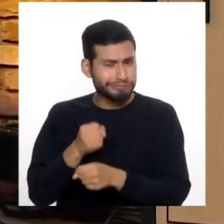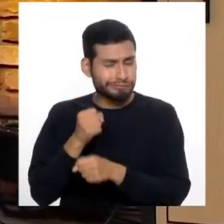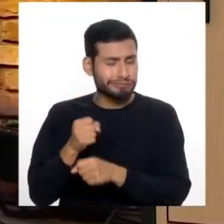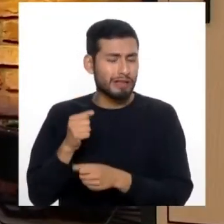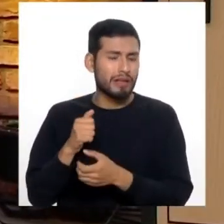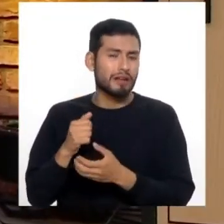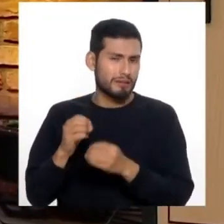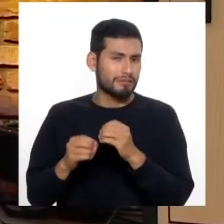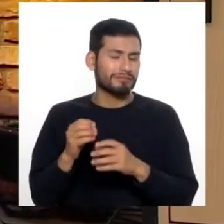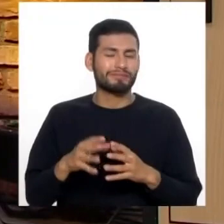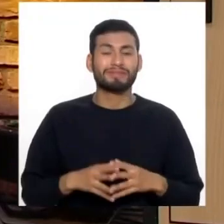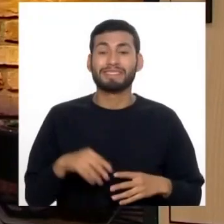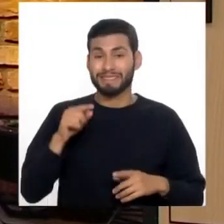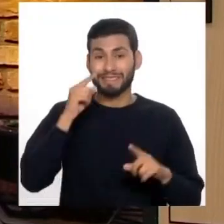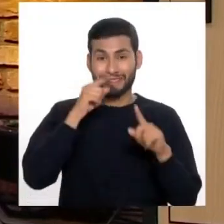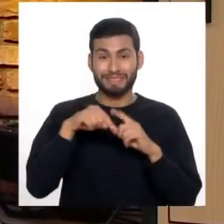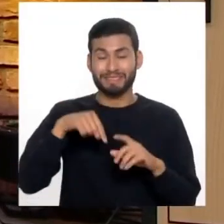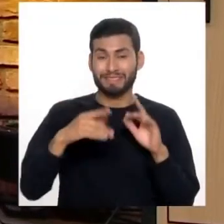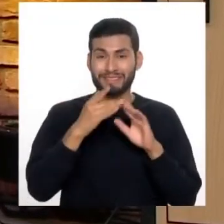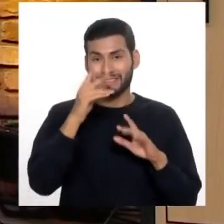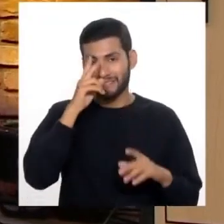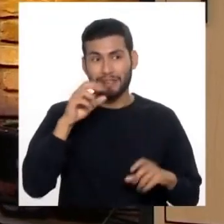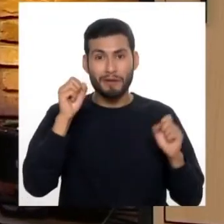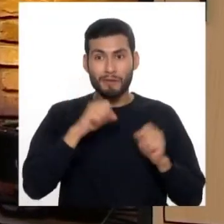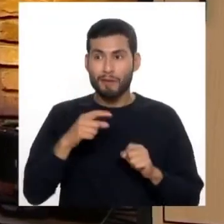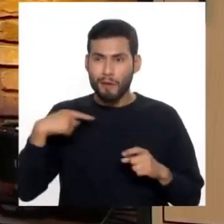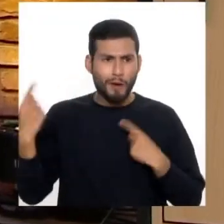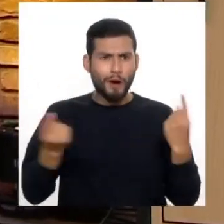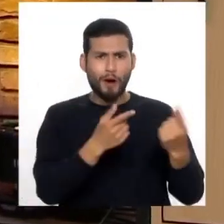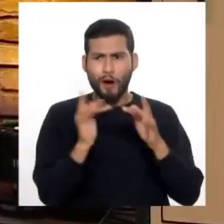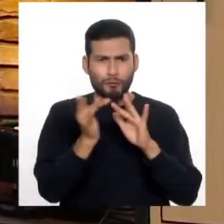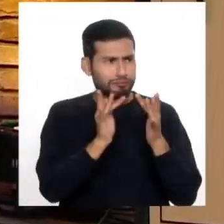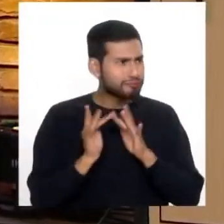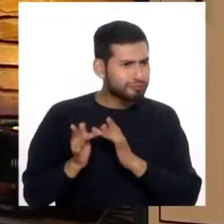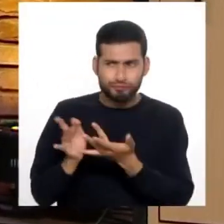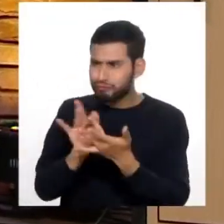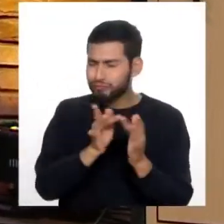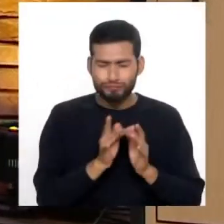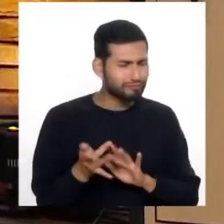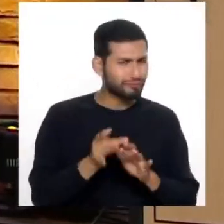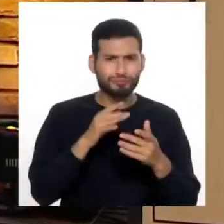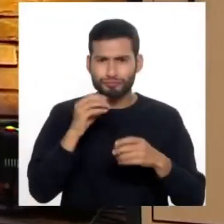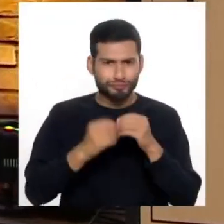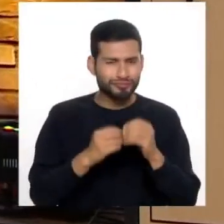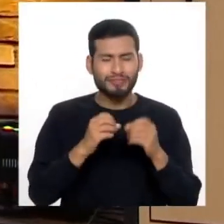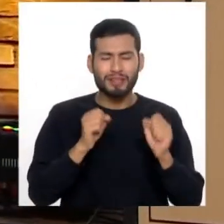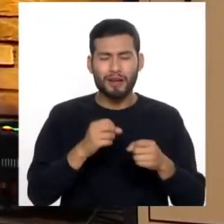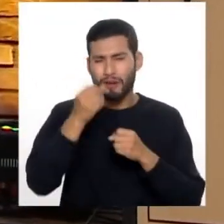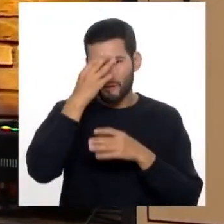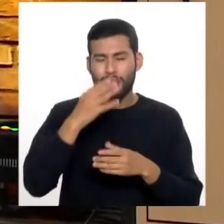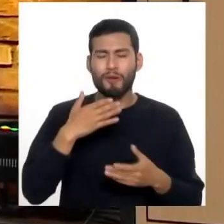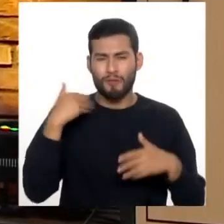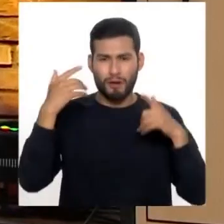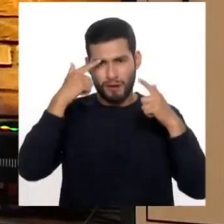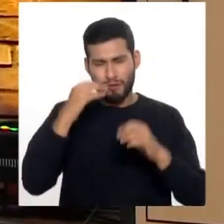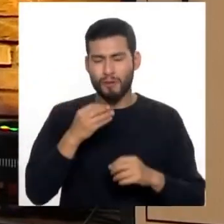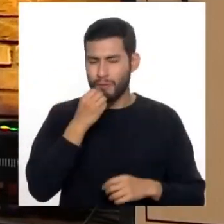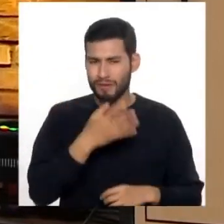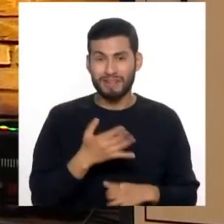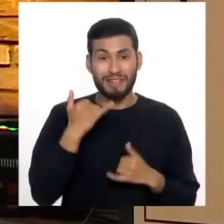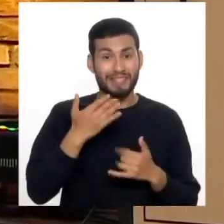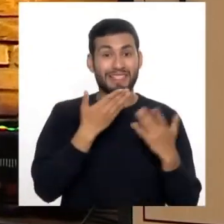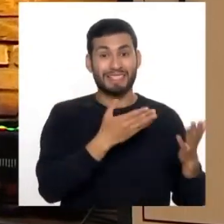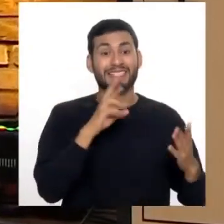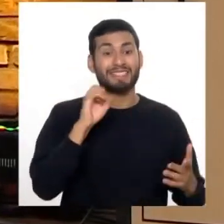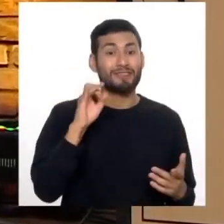trabajar. Y justamente esa es la idea de Conecta Perú, conectarnos para esas soluciones y sobre todo la información que nos permita tomar buenas decisiones. Y ahora nos vamos